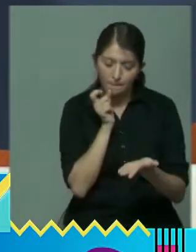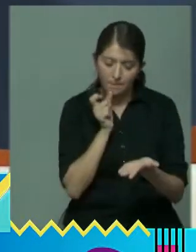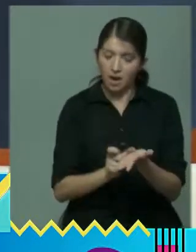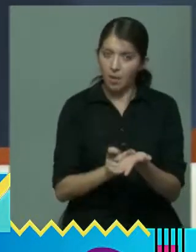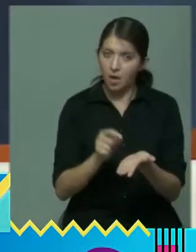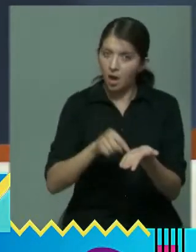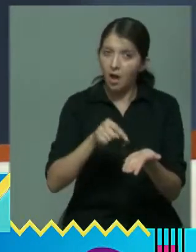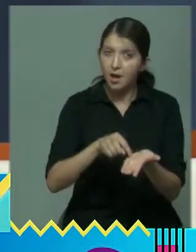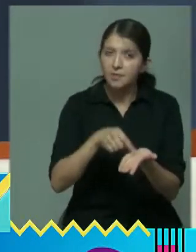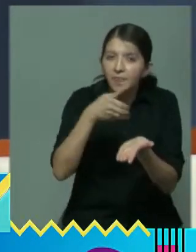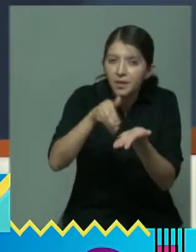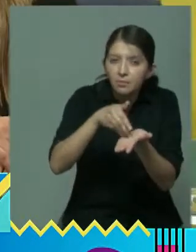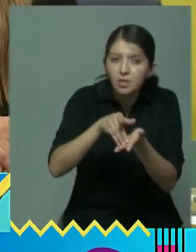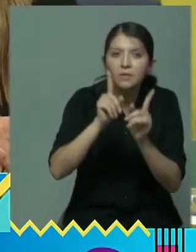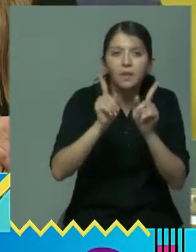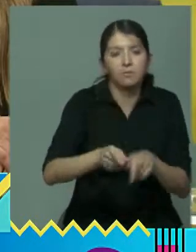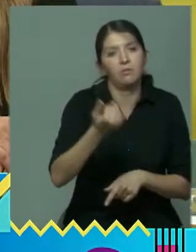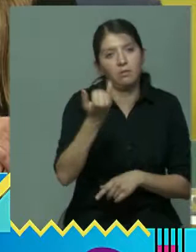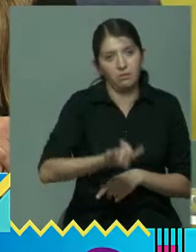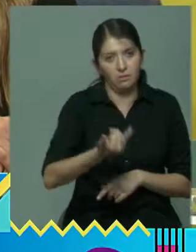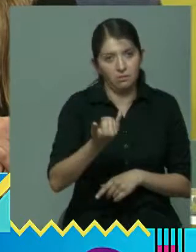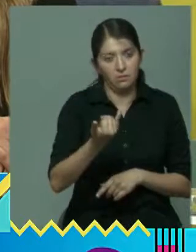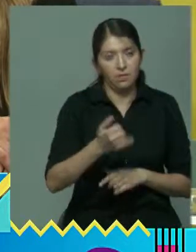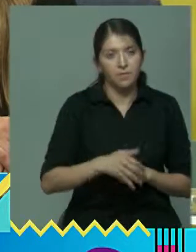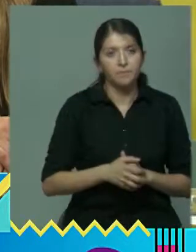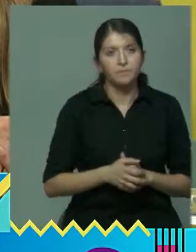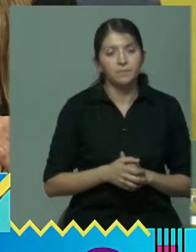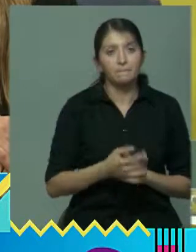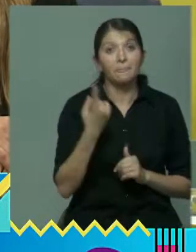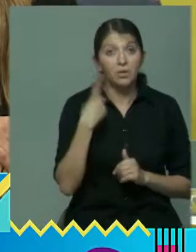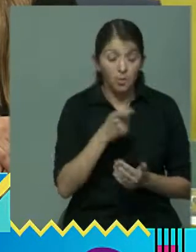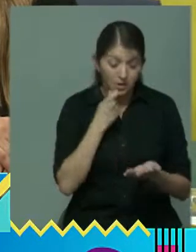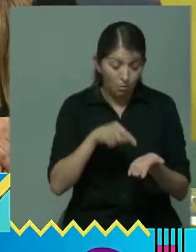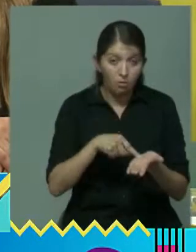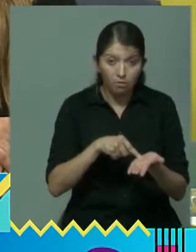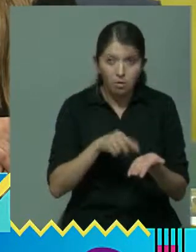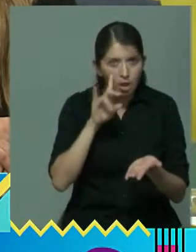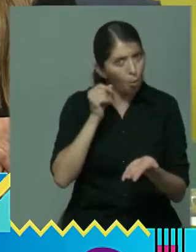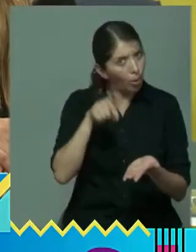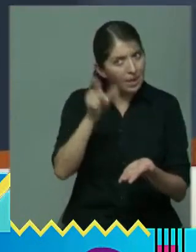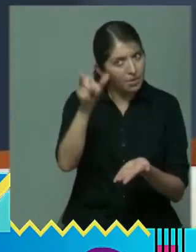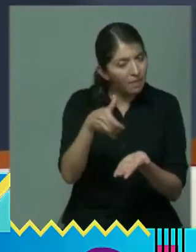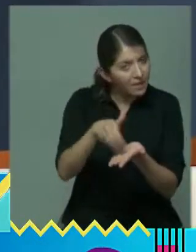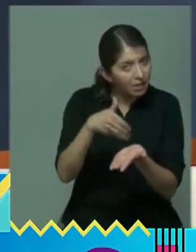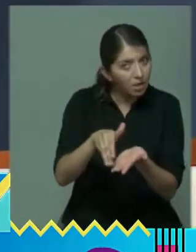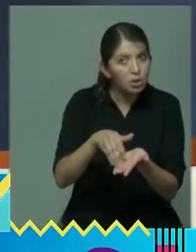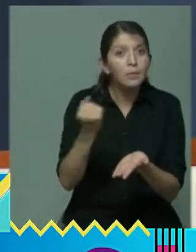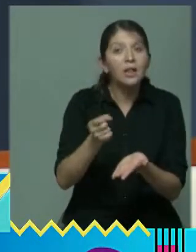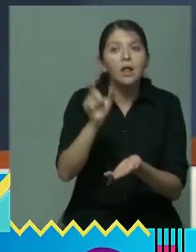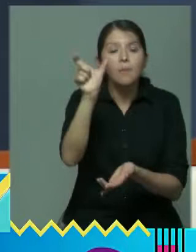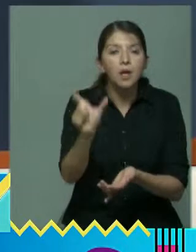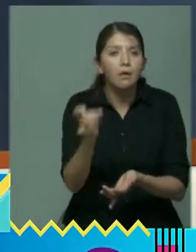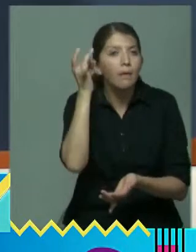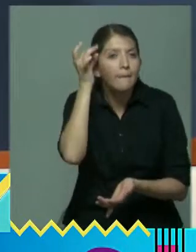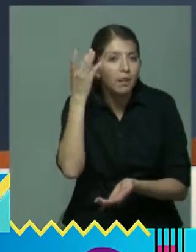está cometiendo un acto discriminatorio. Entonces, bueno, evidentemente eso tiene que ser reparado por el mismo medio y aprovechando siempre, tampoco una cuestión de perseguir y